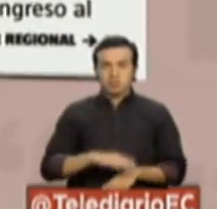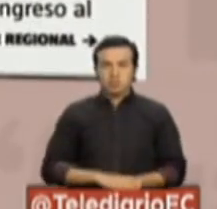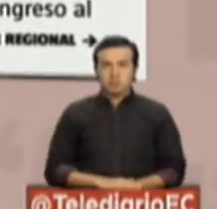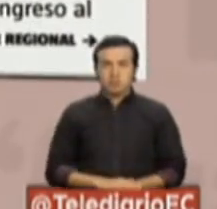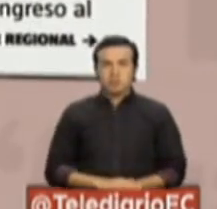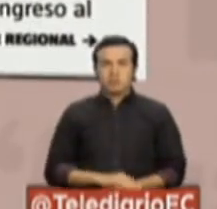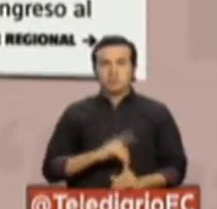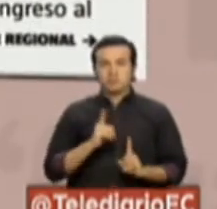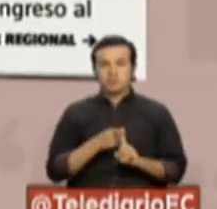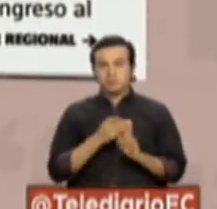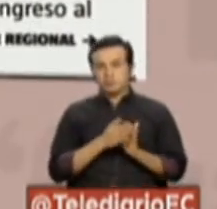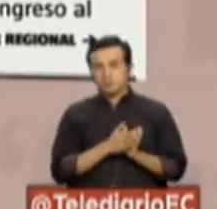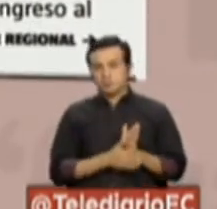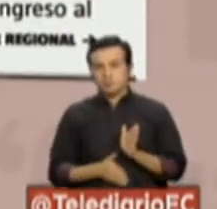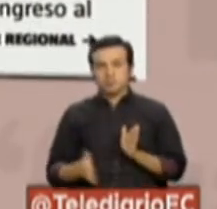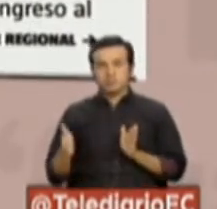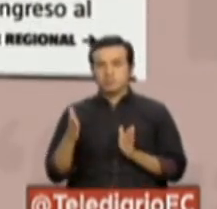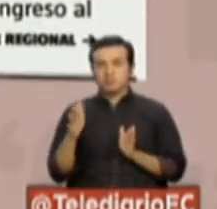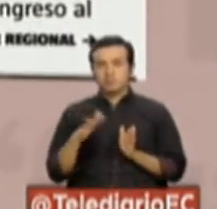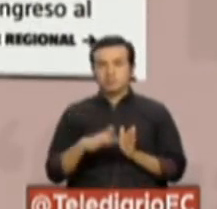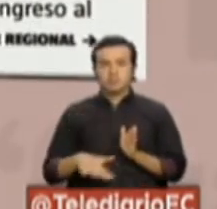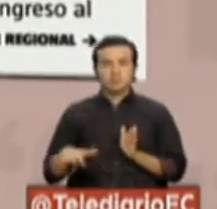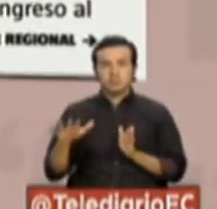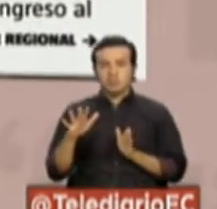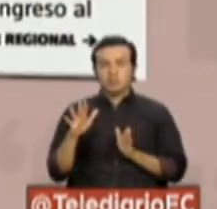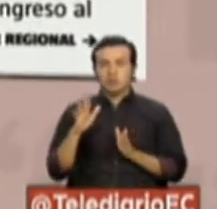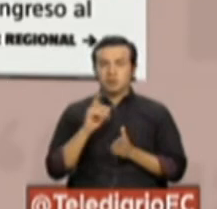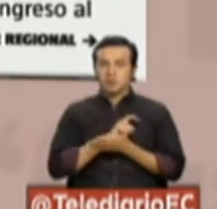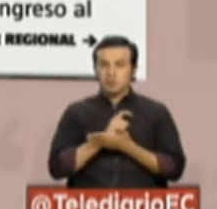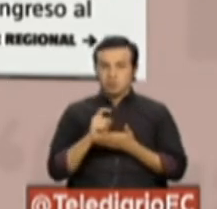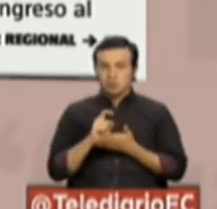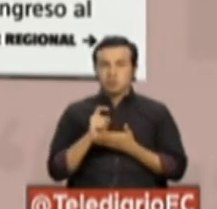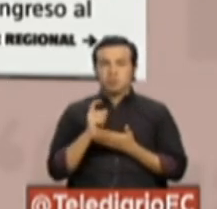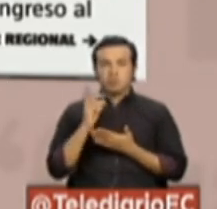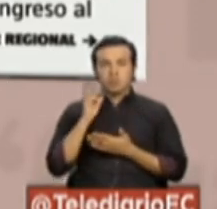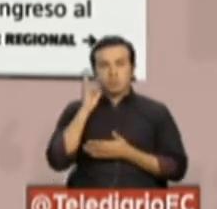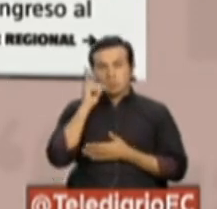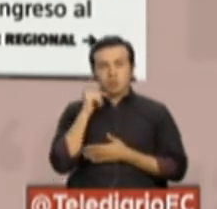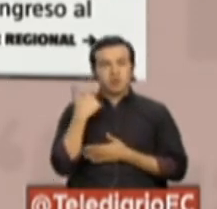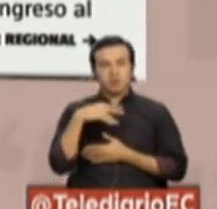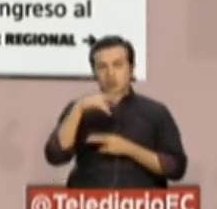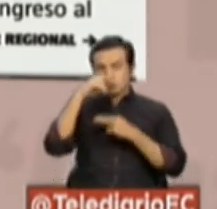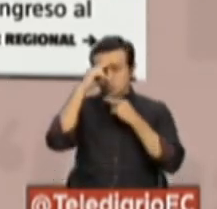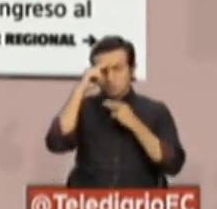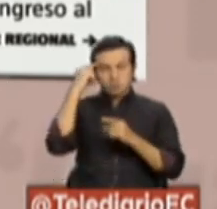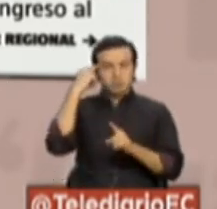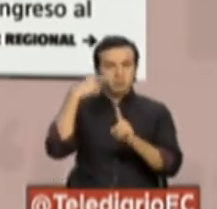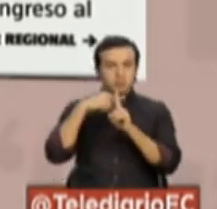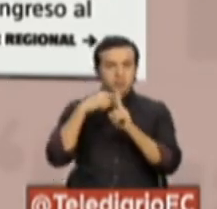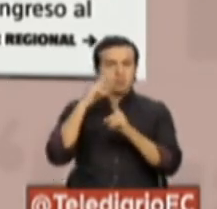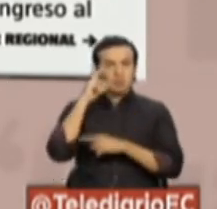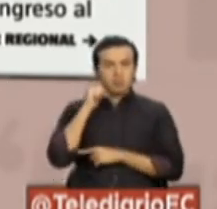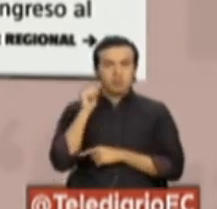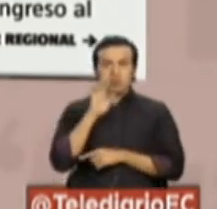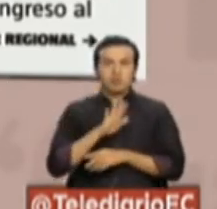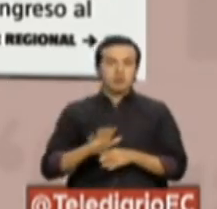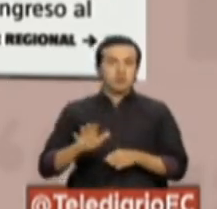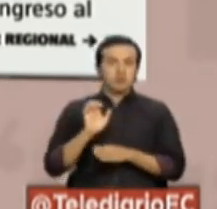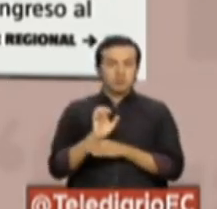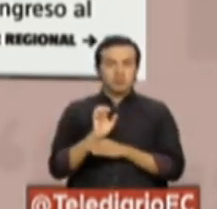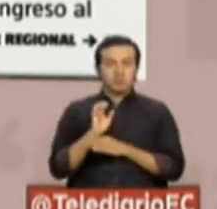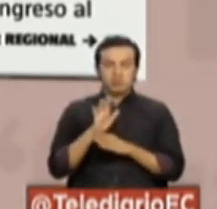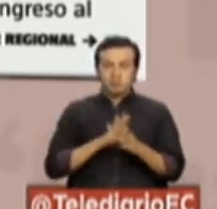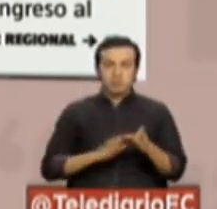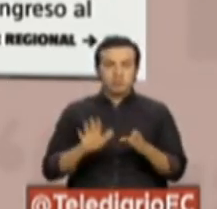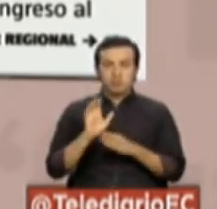El primer tramo del tranvía está operativo en la ciudad de Cuenca. Una buena noticia para Cuenca y para el Ecuador